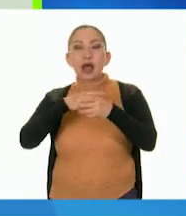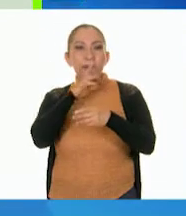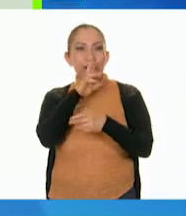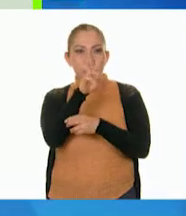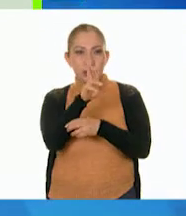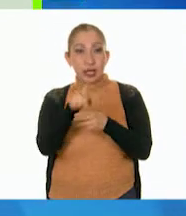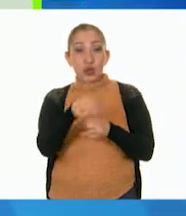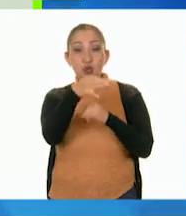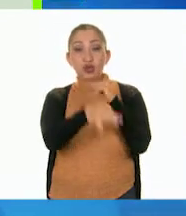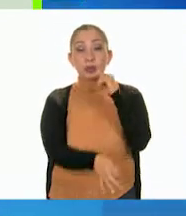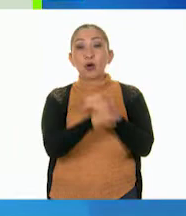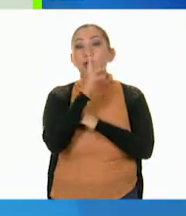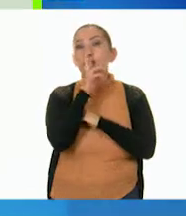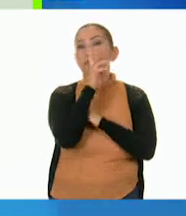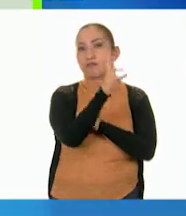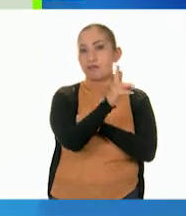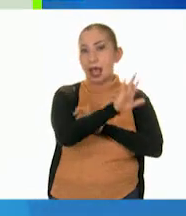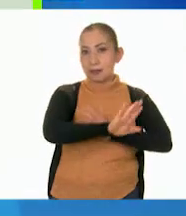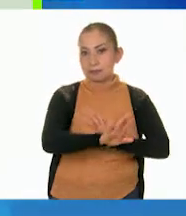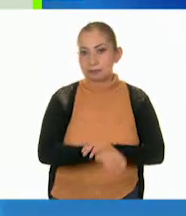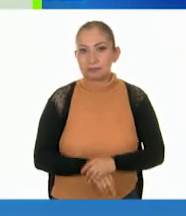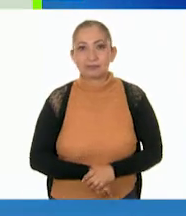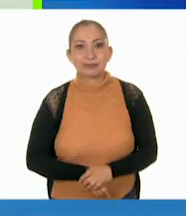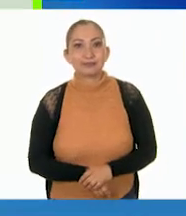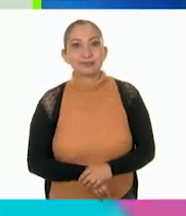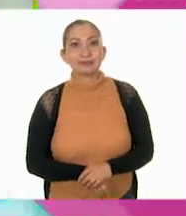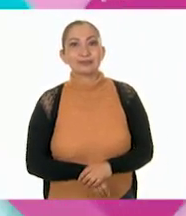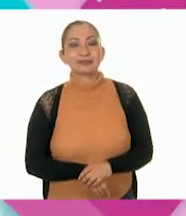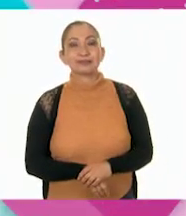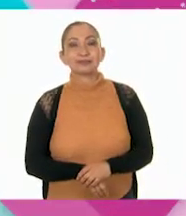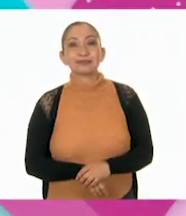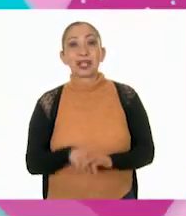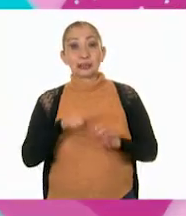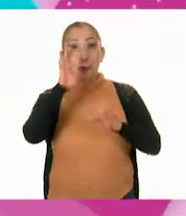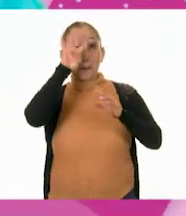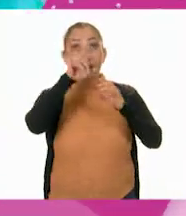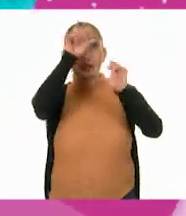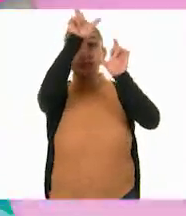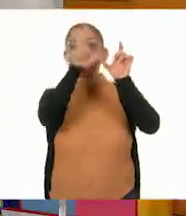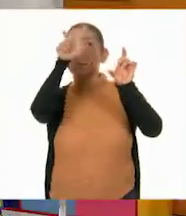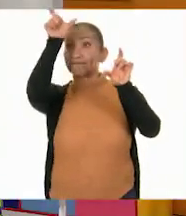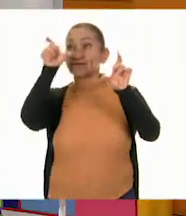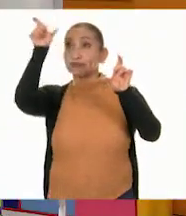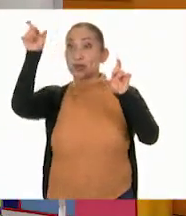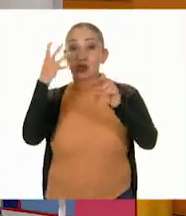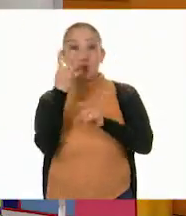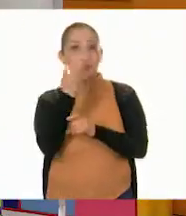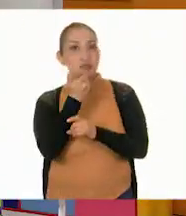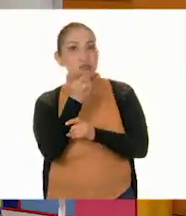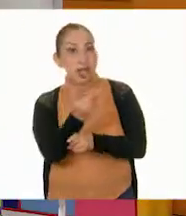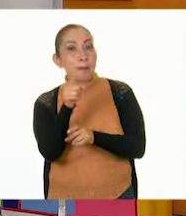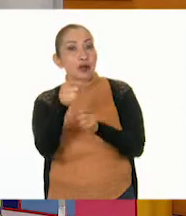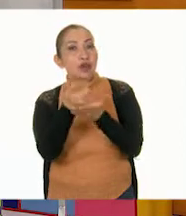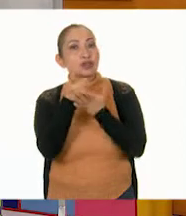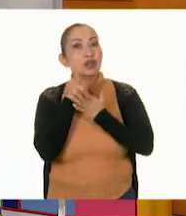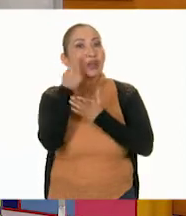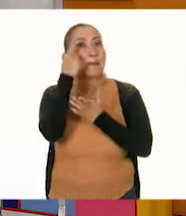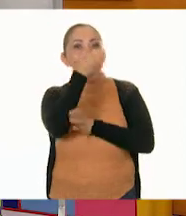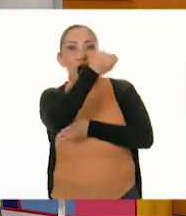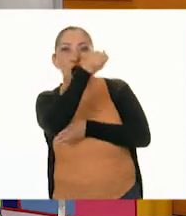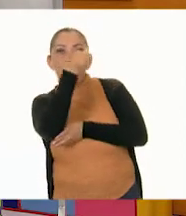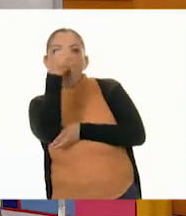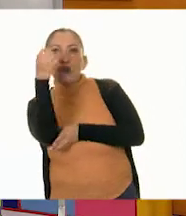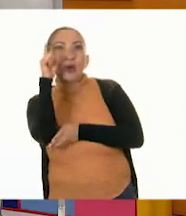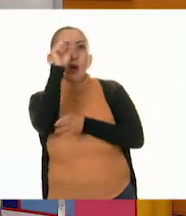por último tenemos un espacio para la respuesta. Y este formato que ella realizó es muy bueno, Alexia, porque nos permite tener un orden